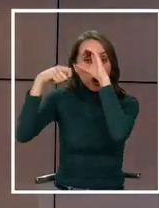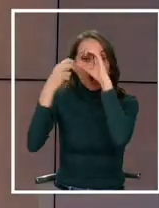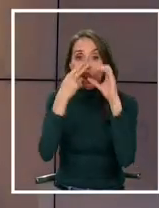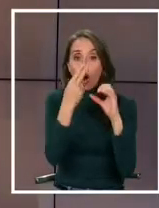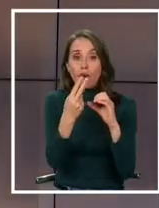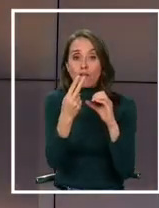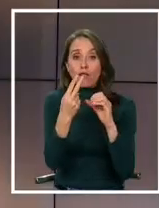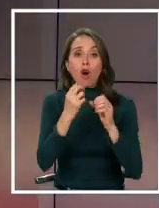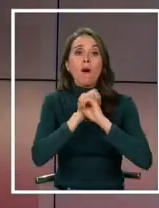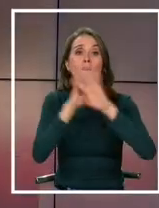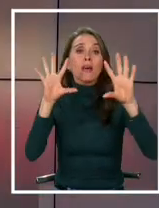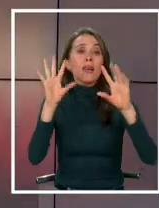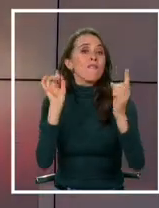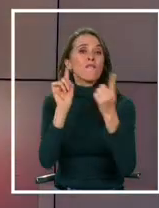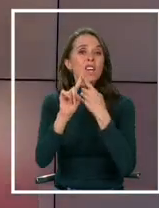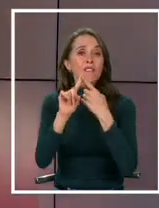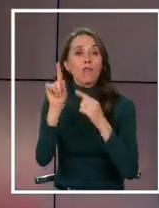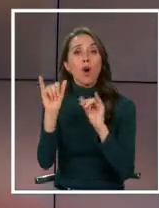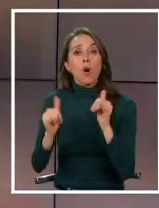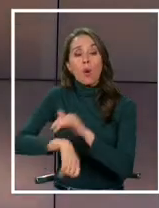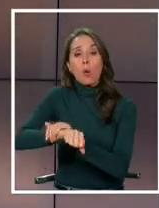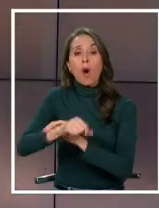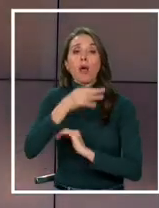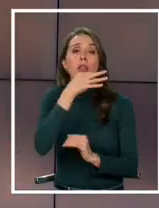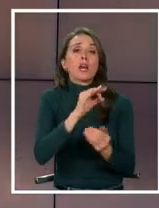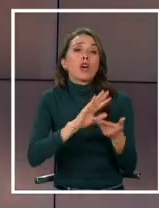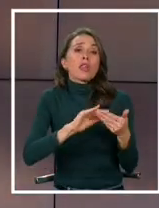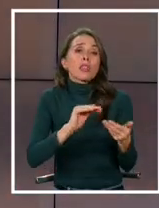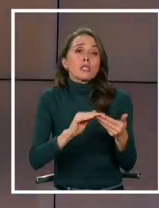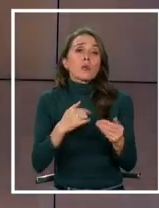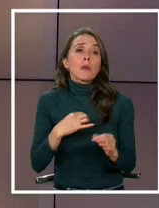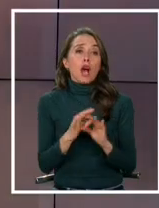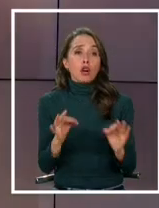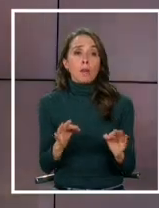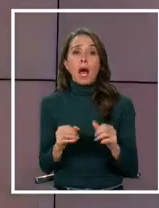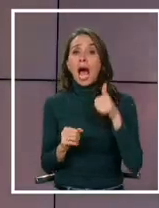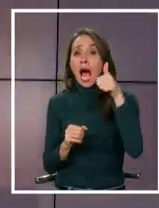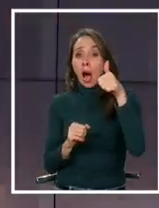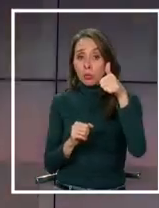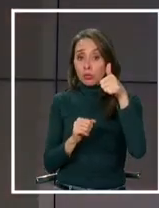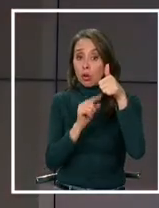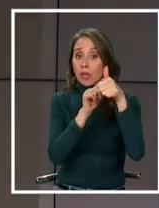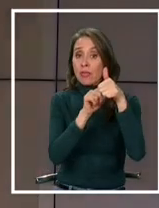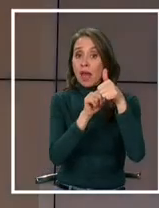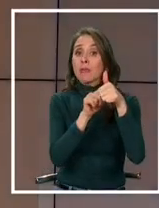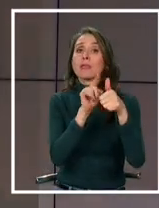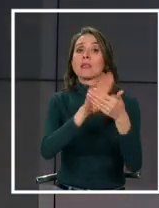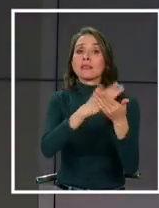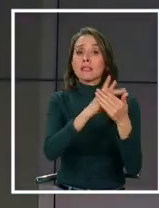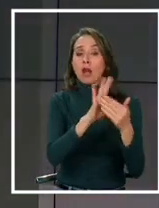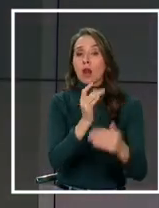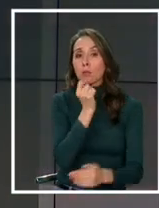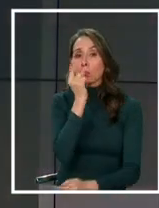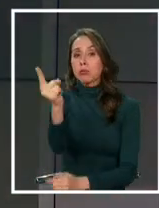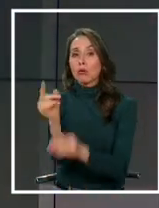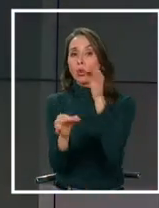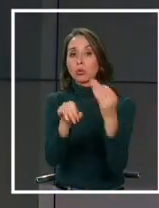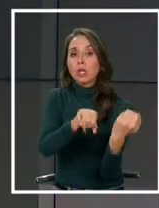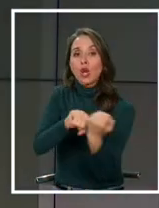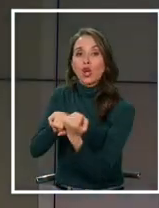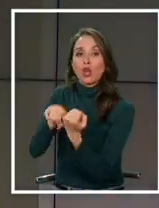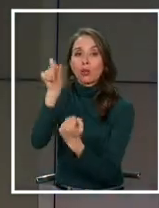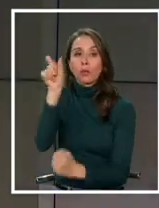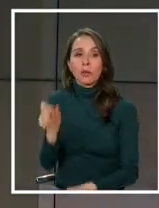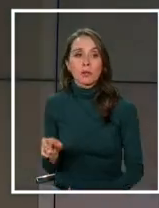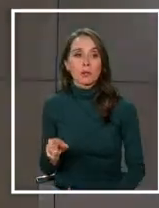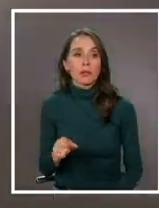posteriormente se viralizó el jugador hoy ofreció disculpas por su comportamiento Aunque la autoridad analiza posibles acciones legales en su